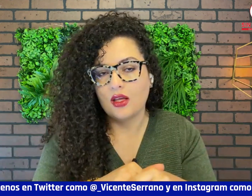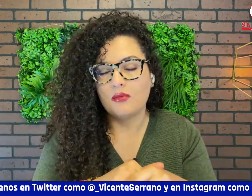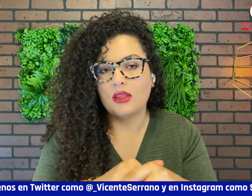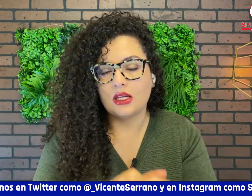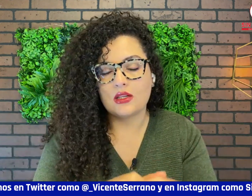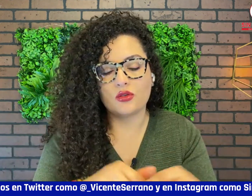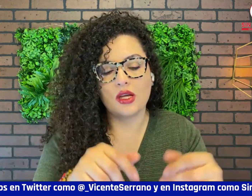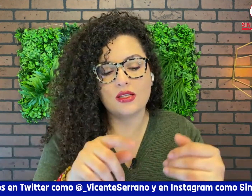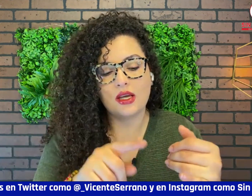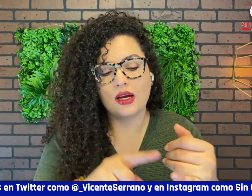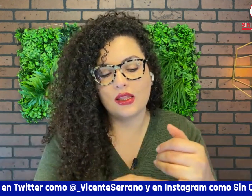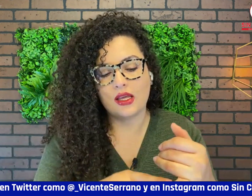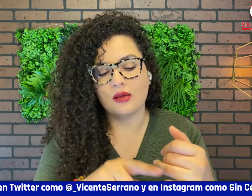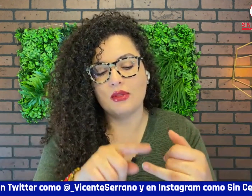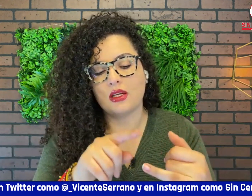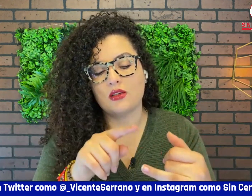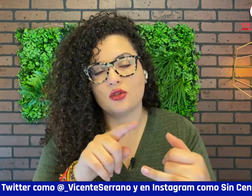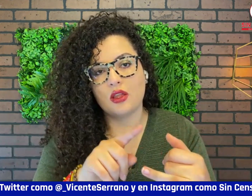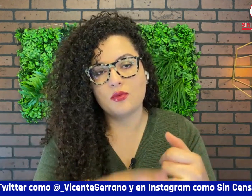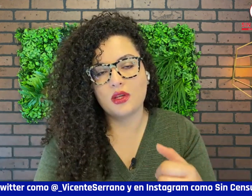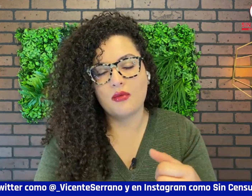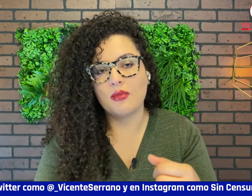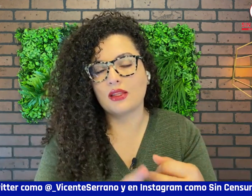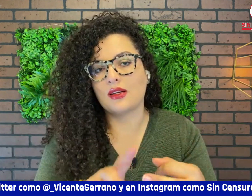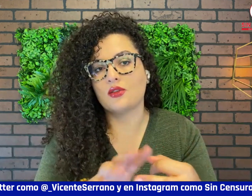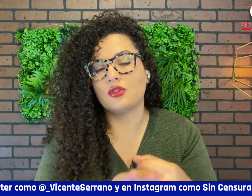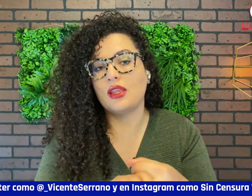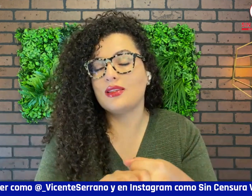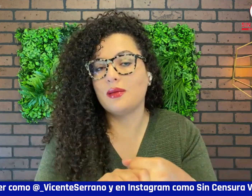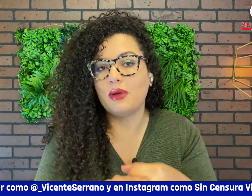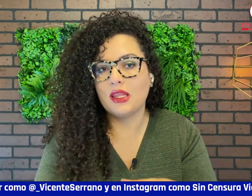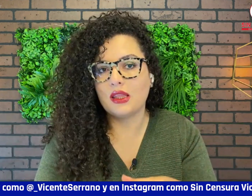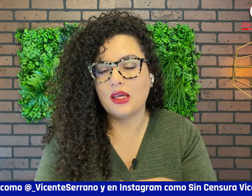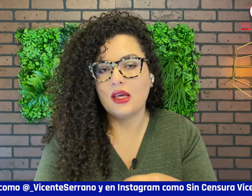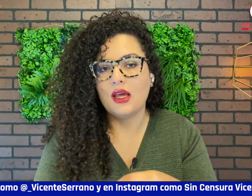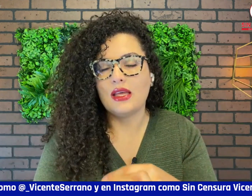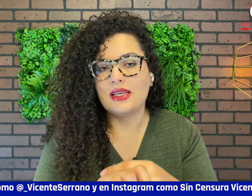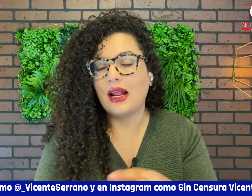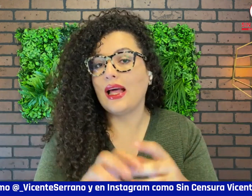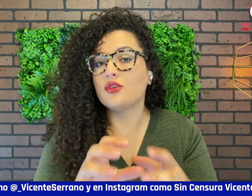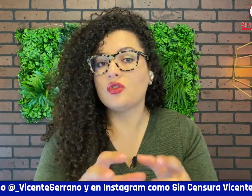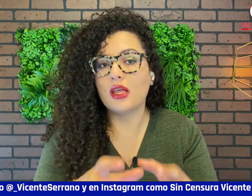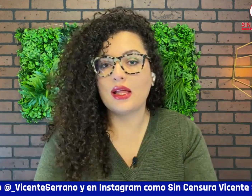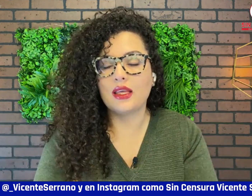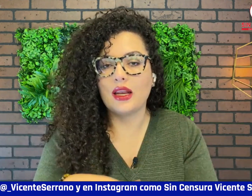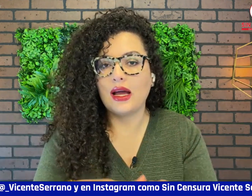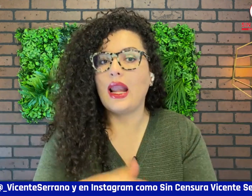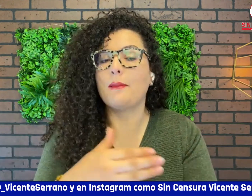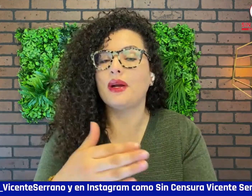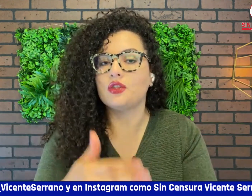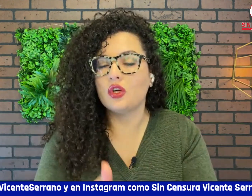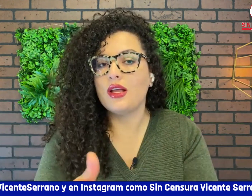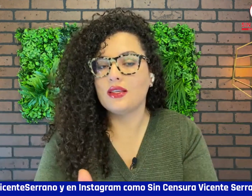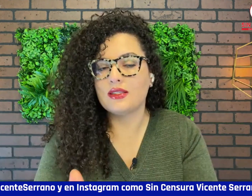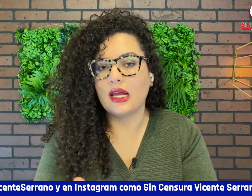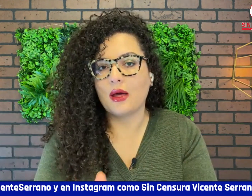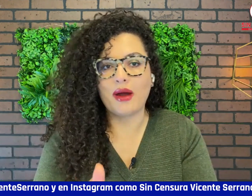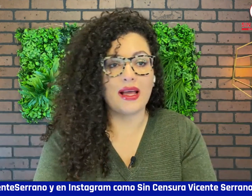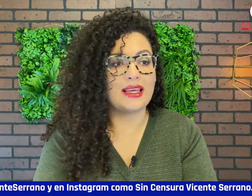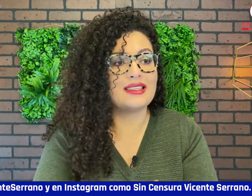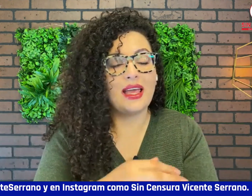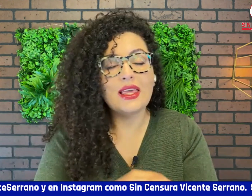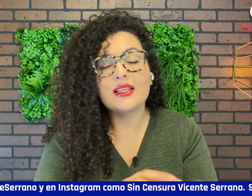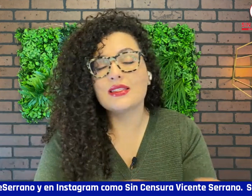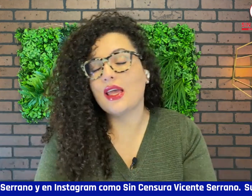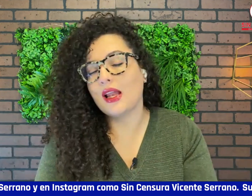sociedad. Mientras la sociedad sea crítica, mientras la sociedad observe, mientras la sociedad esté pendiente, será la sociedad quien haga la presión necesaria